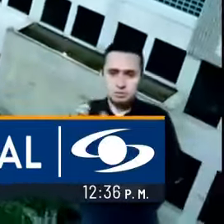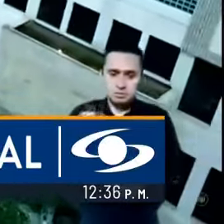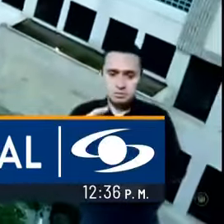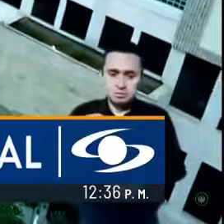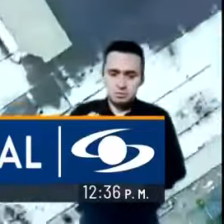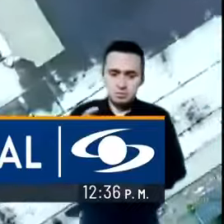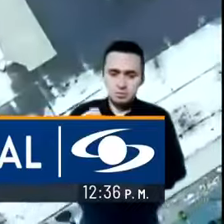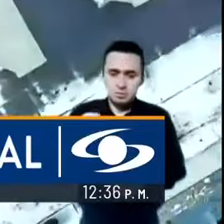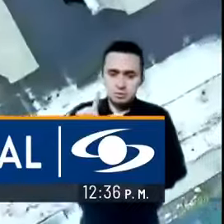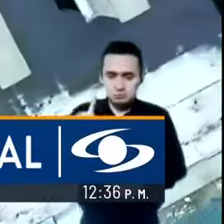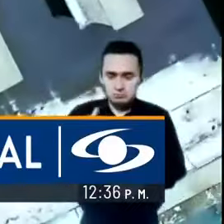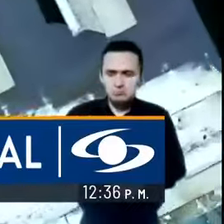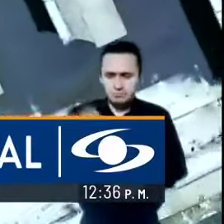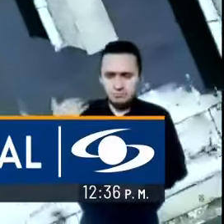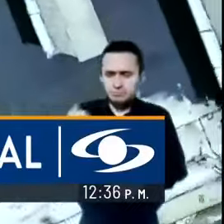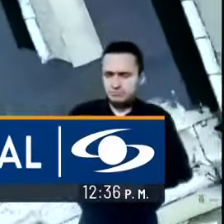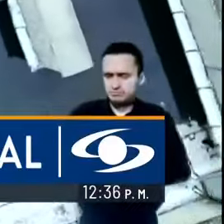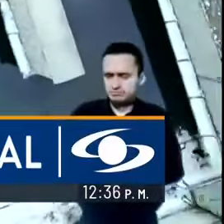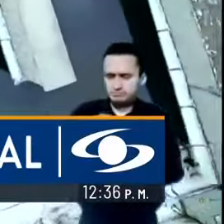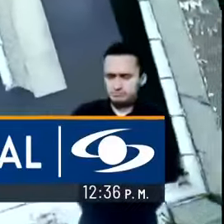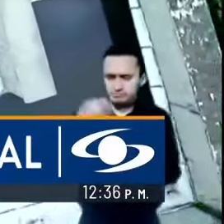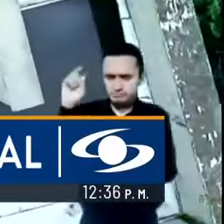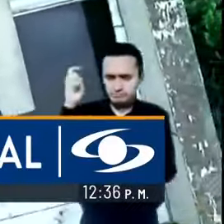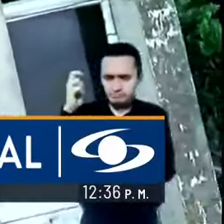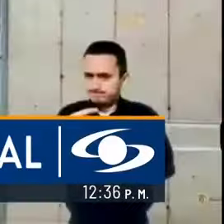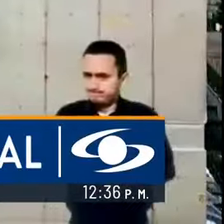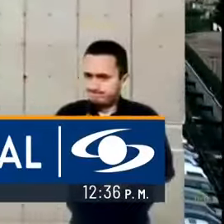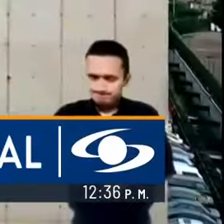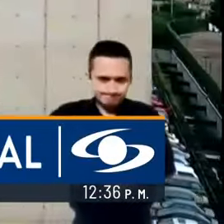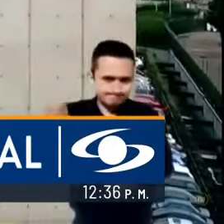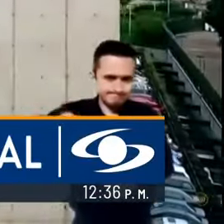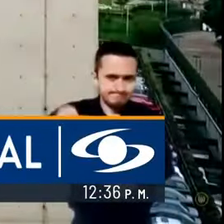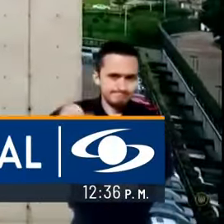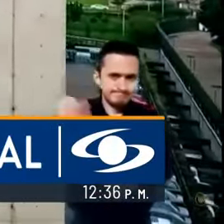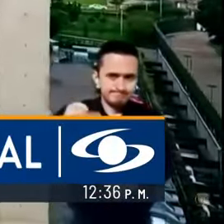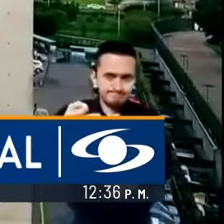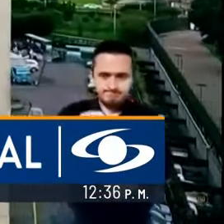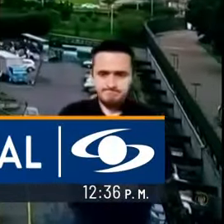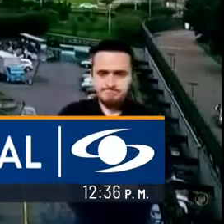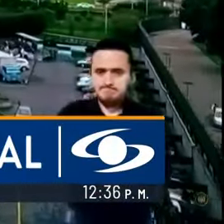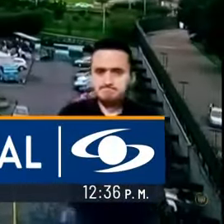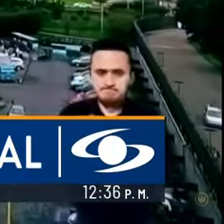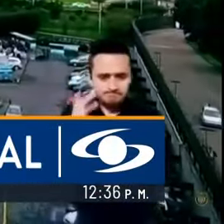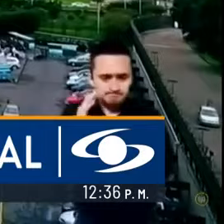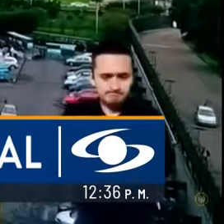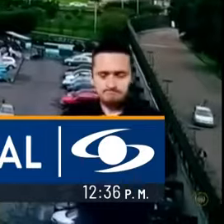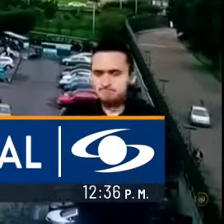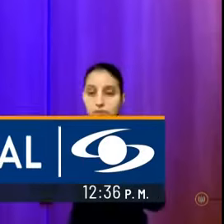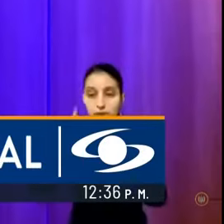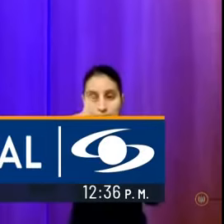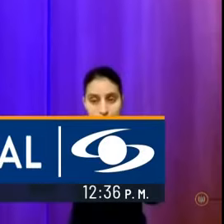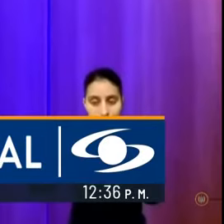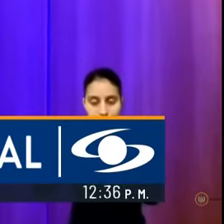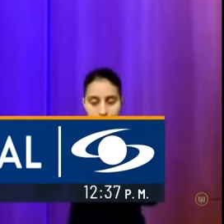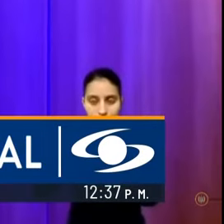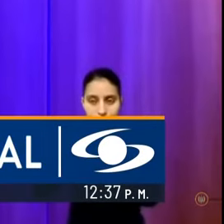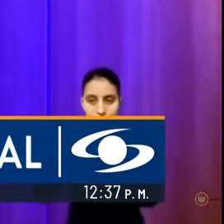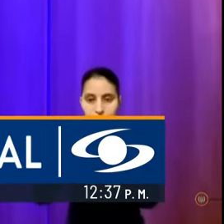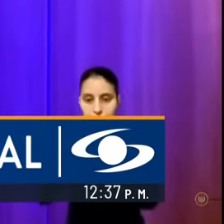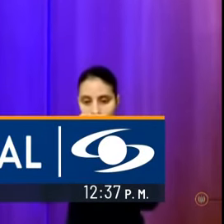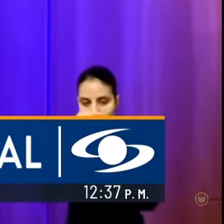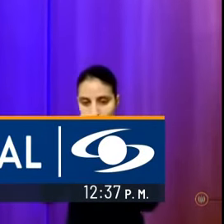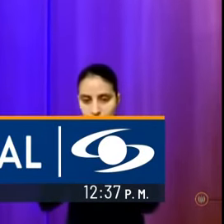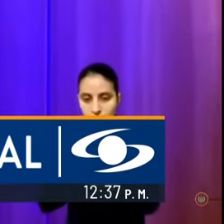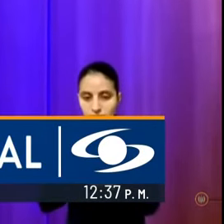cómo perseguir de manera efectiva la criminalidad, para lo cual buscará moverse en 5 líneas de acción. La priorización con enfoque